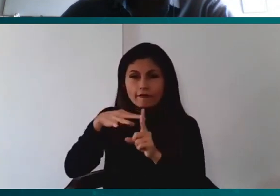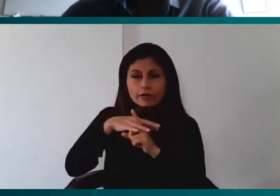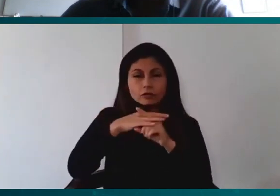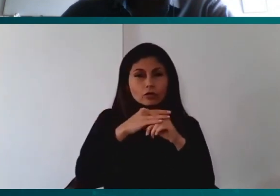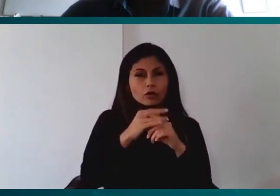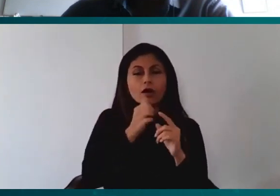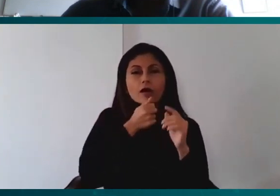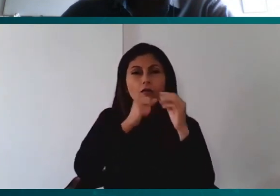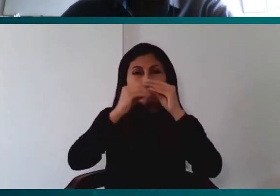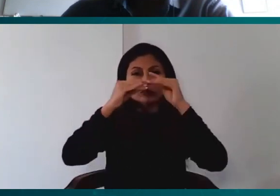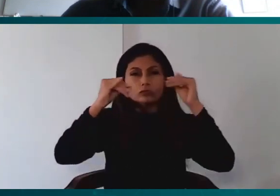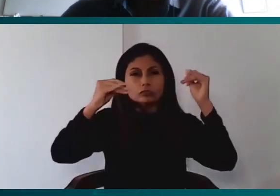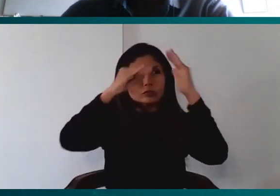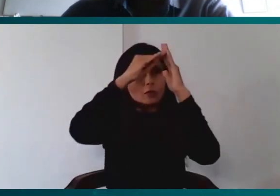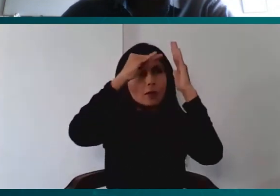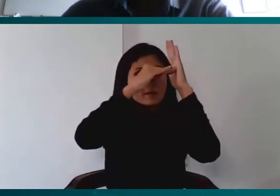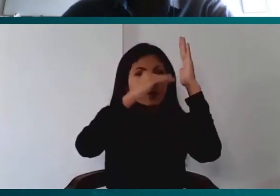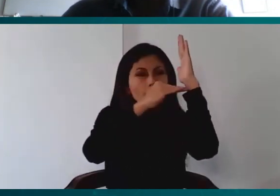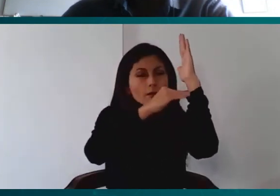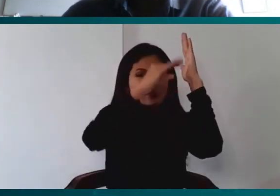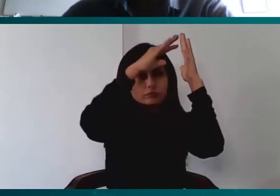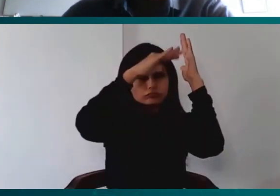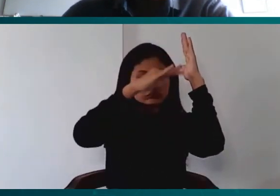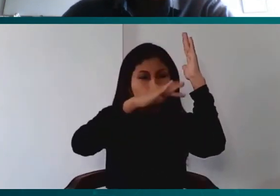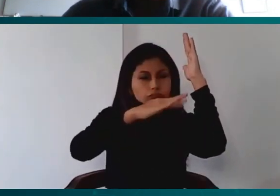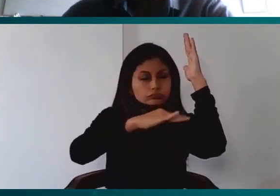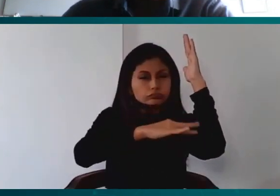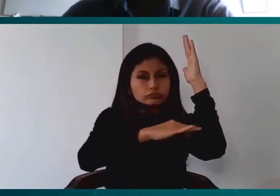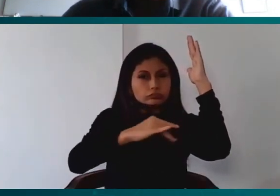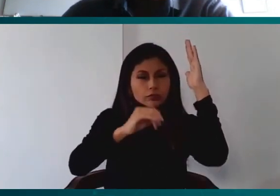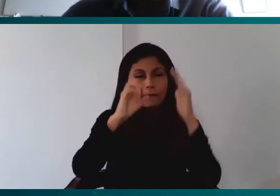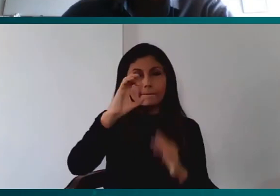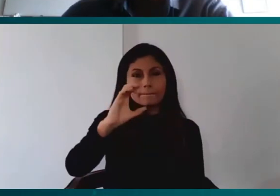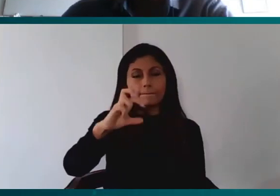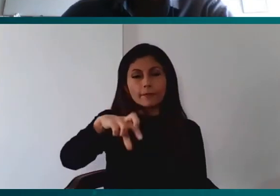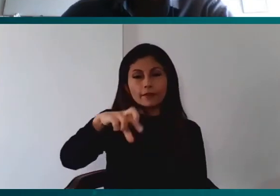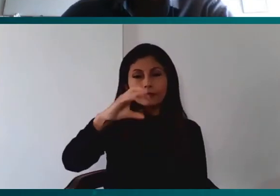canales o tanques de cargas de PCHs?